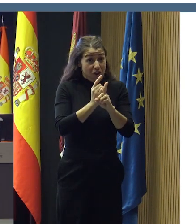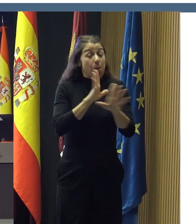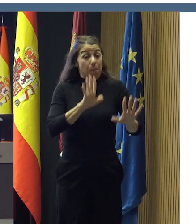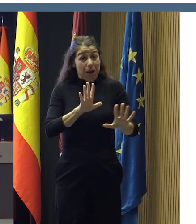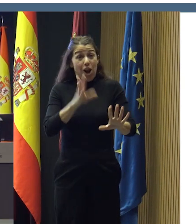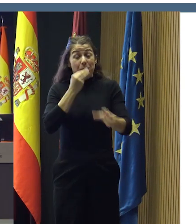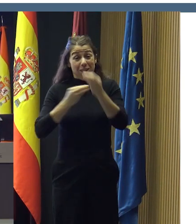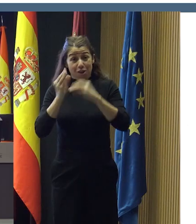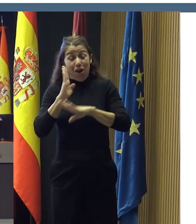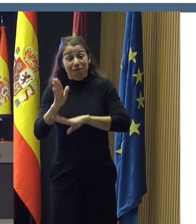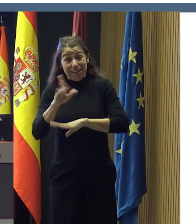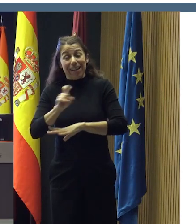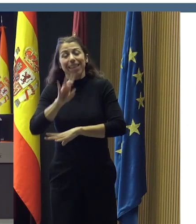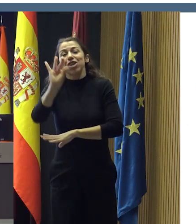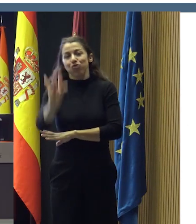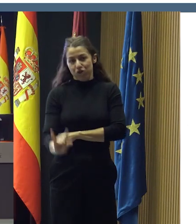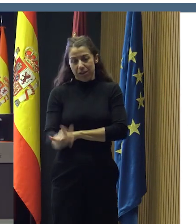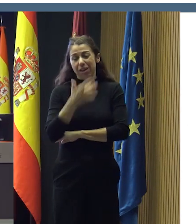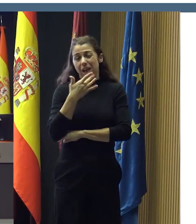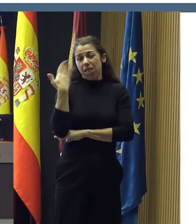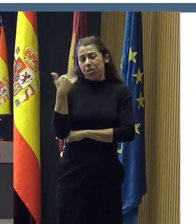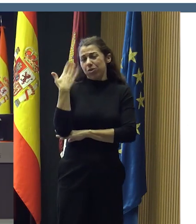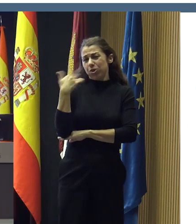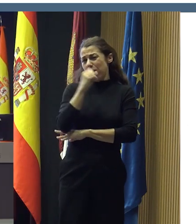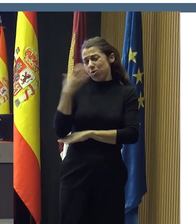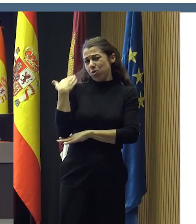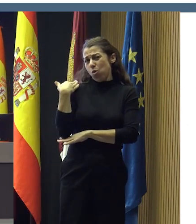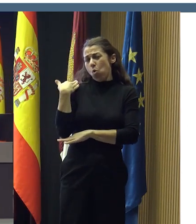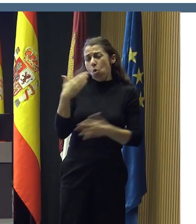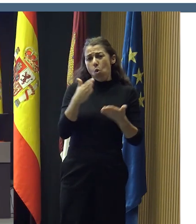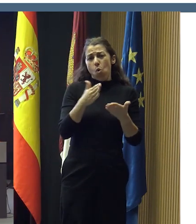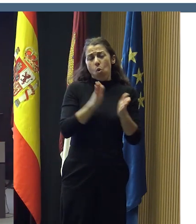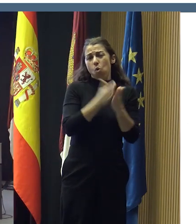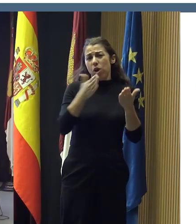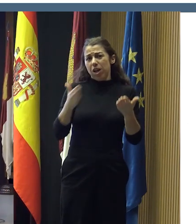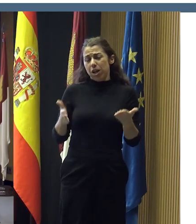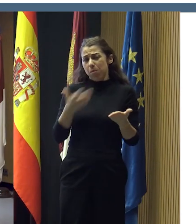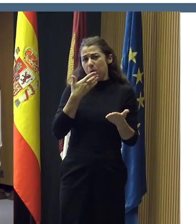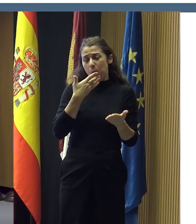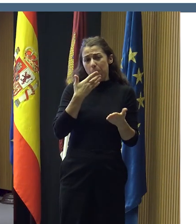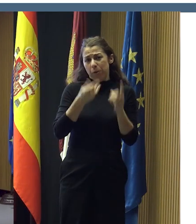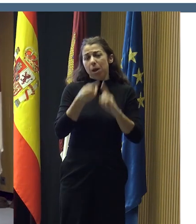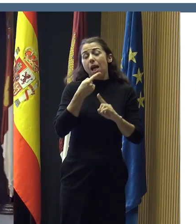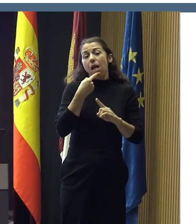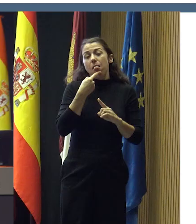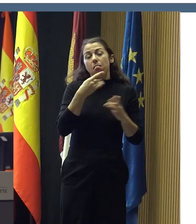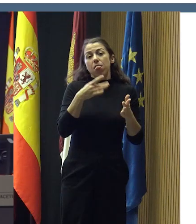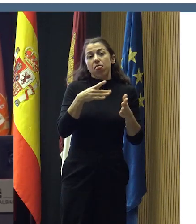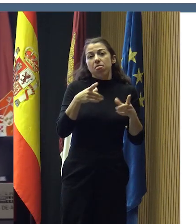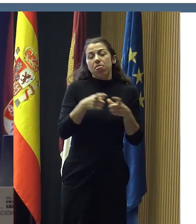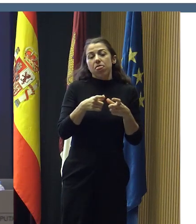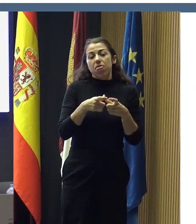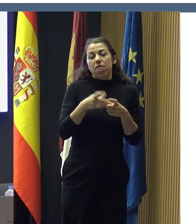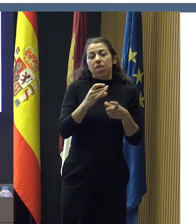Sí. A ver, hace unos años hubo un libro que fue muy polémico que se llamaba Mi dieta anticáncer. A lo mejor os suena, ¿no?